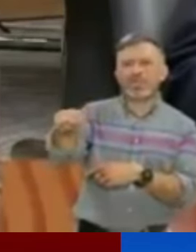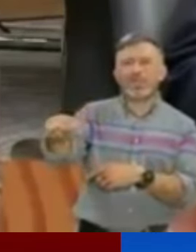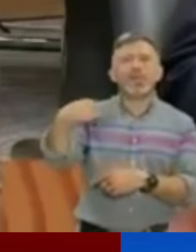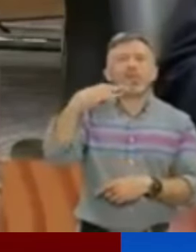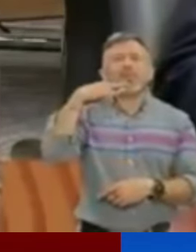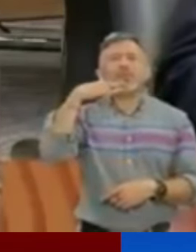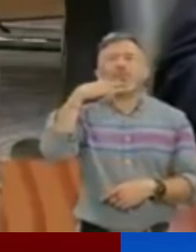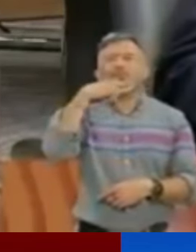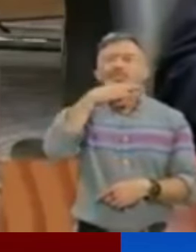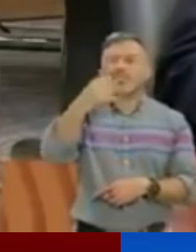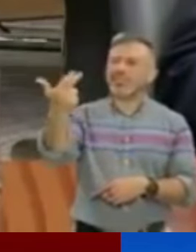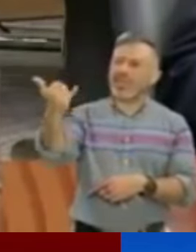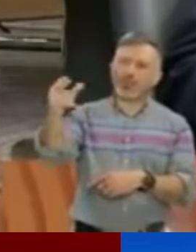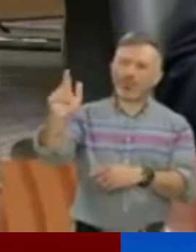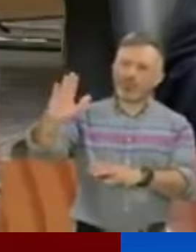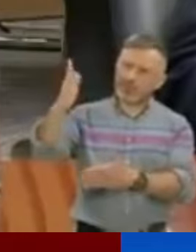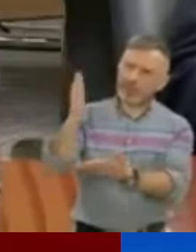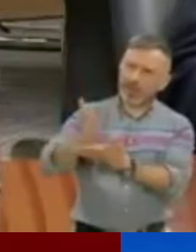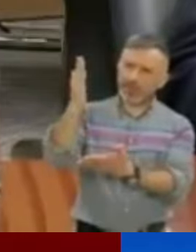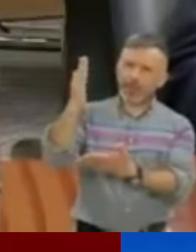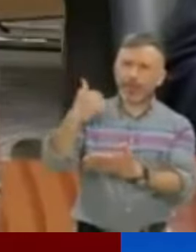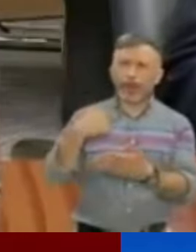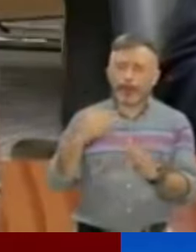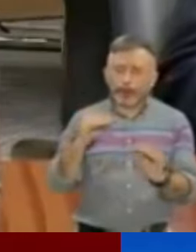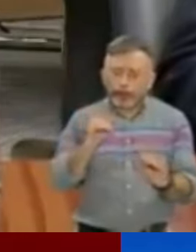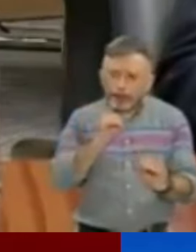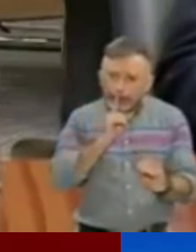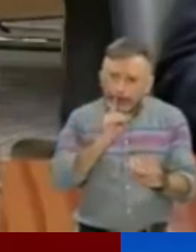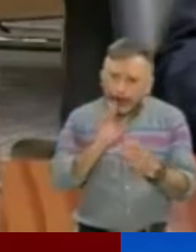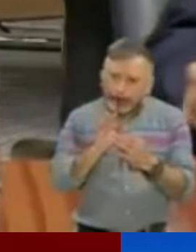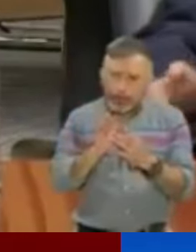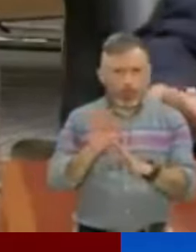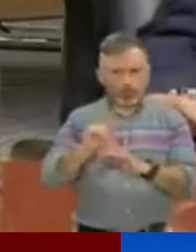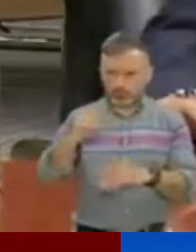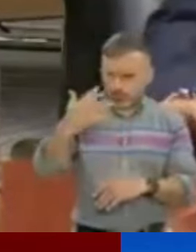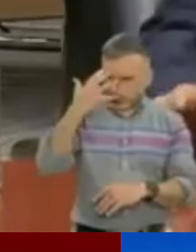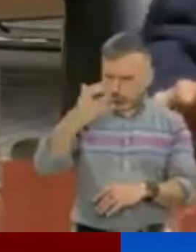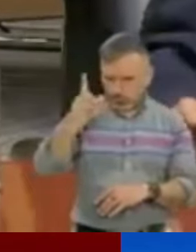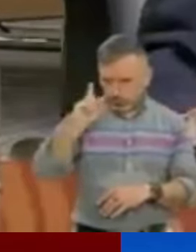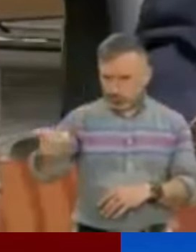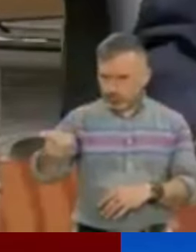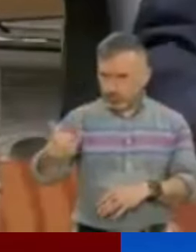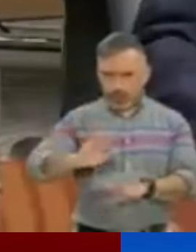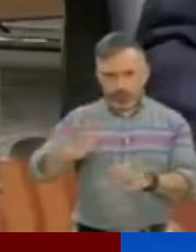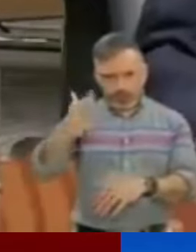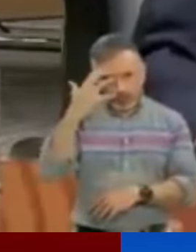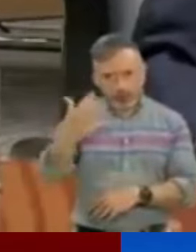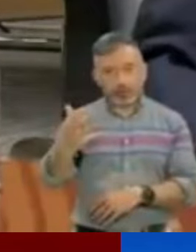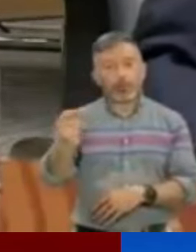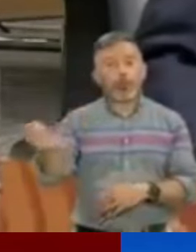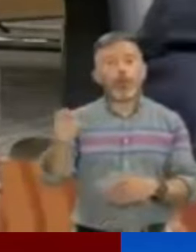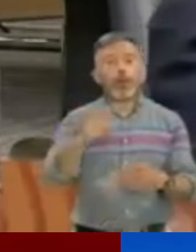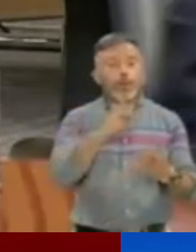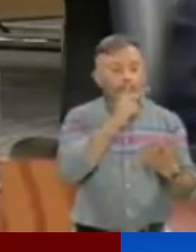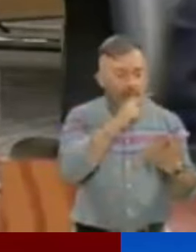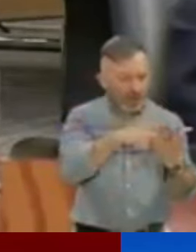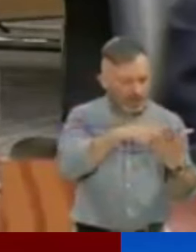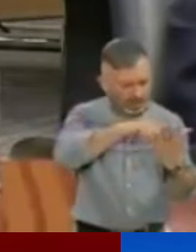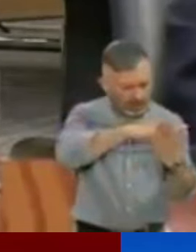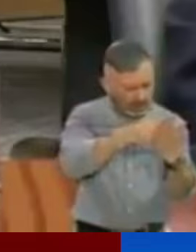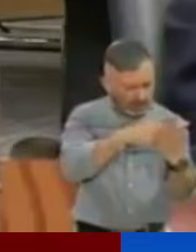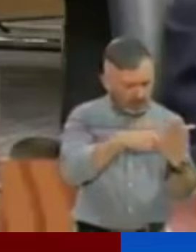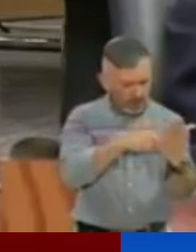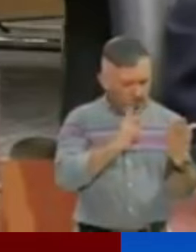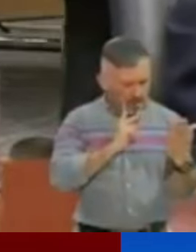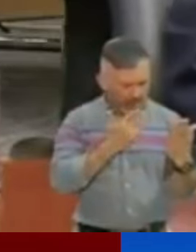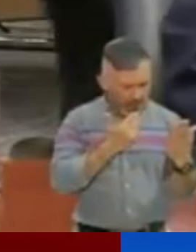decirlo fuerte y claro en esta mesa. Que este procedimiento se declare infundado por tecnicismos probatorios no convierte